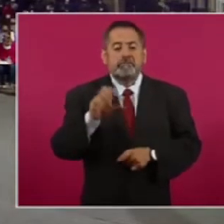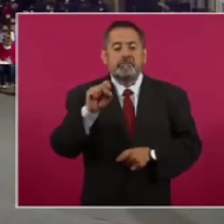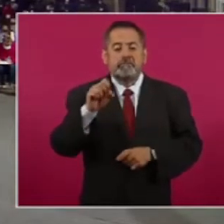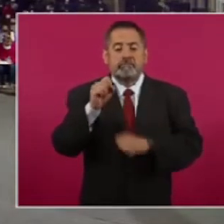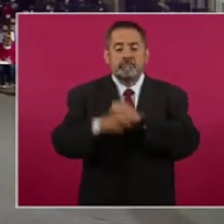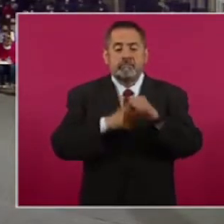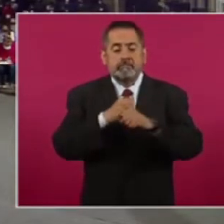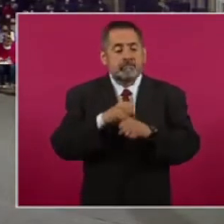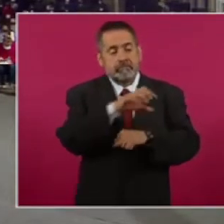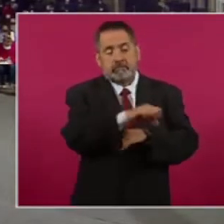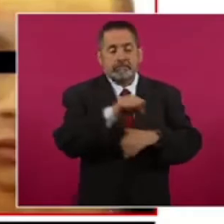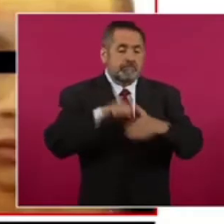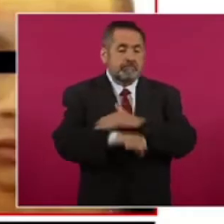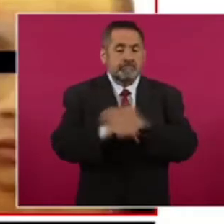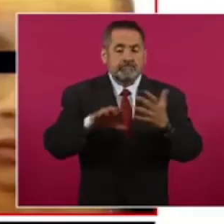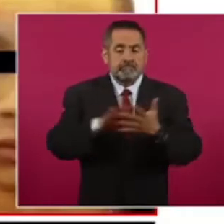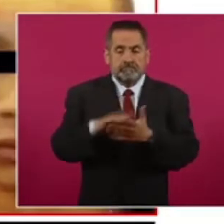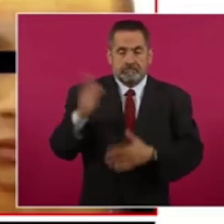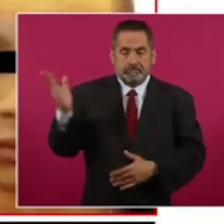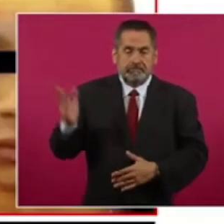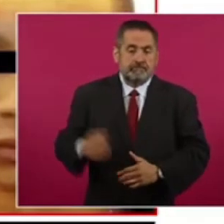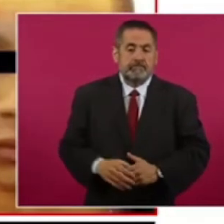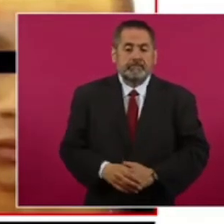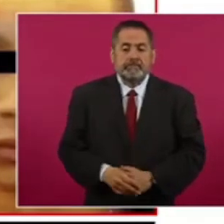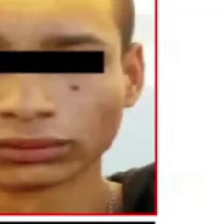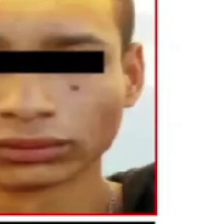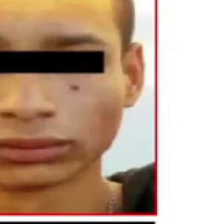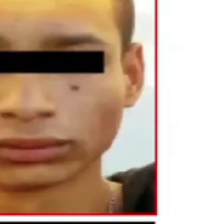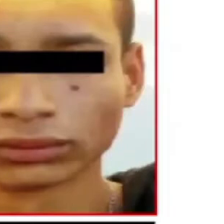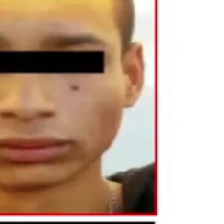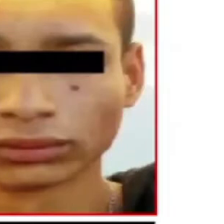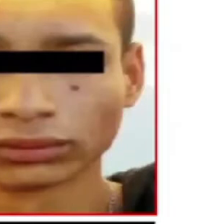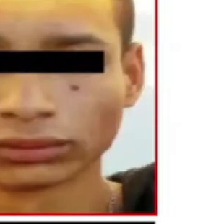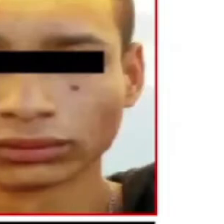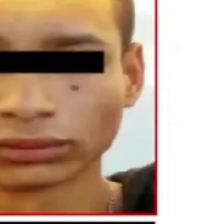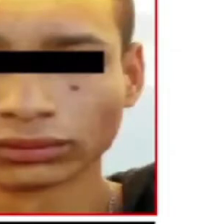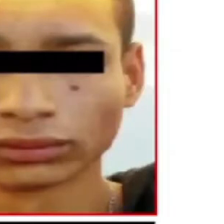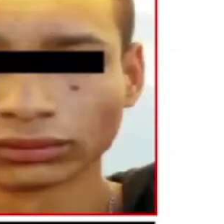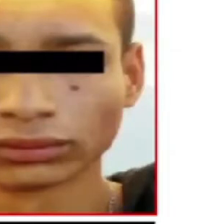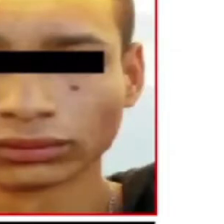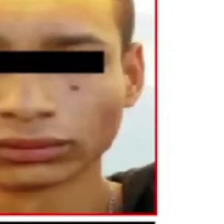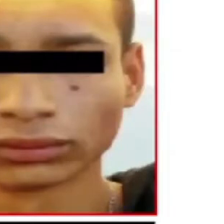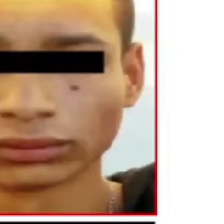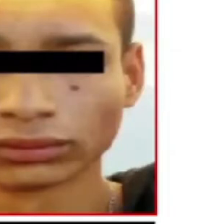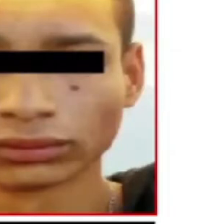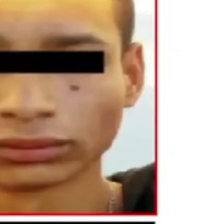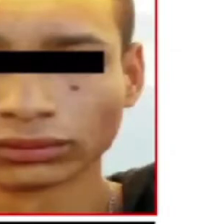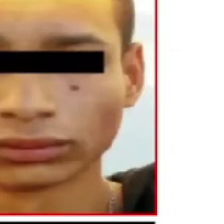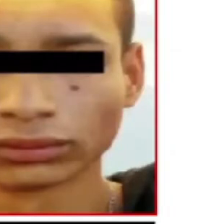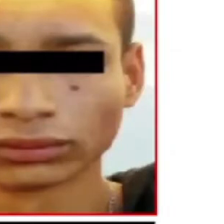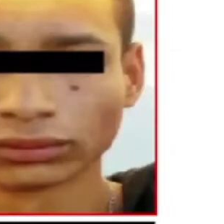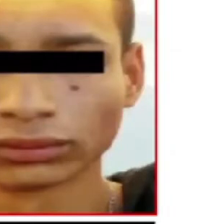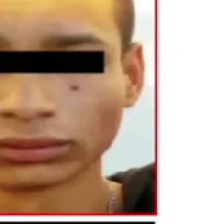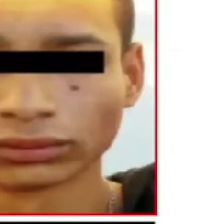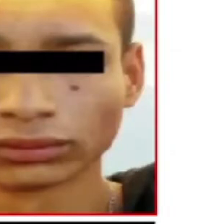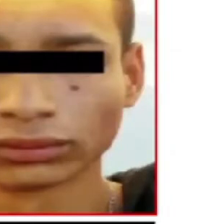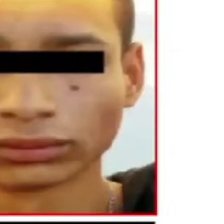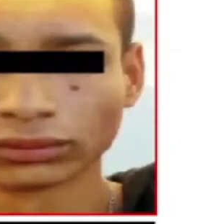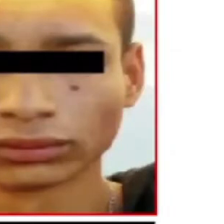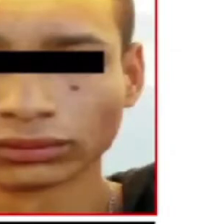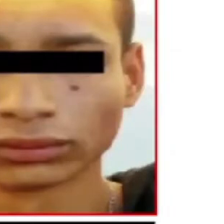de Daniel Alejandro N. por un doble homicidio y tentativa de homicidio. A su vez, él ya